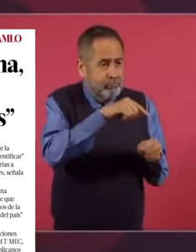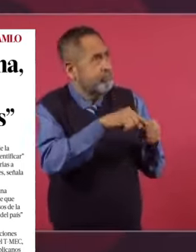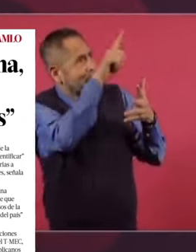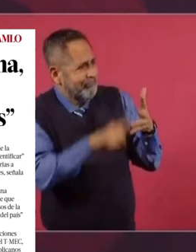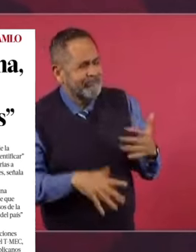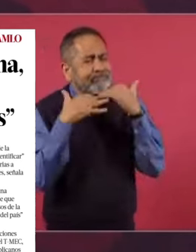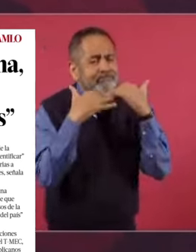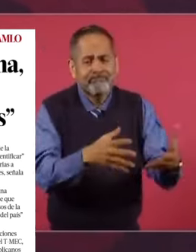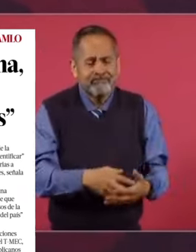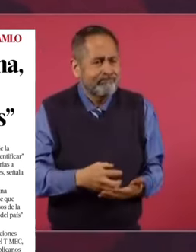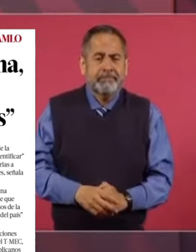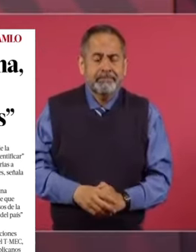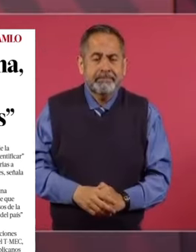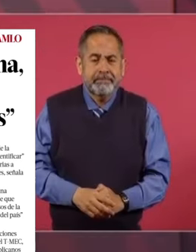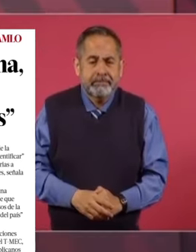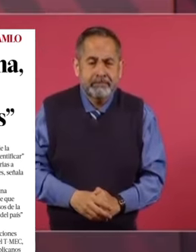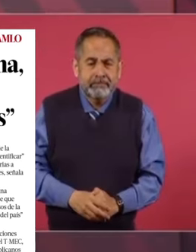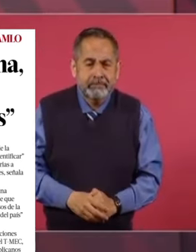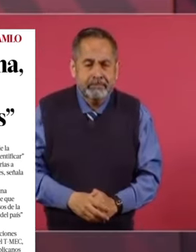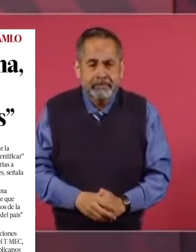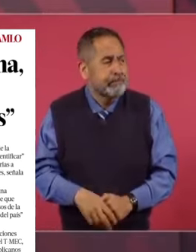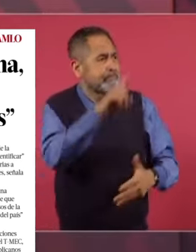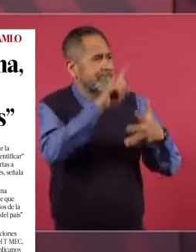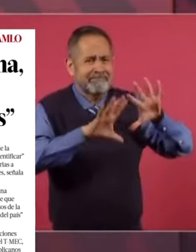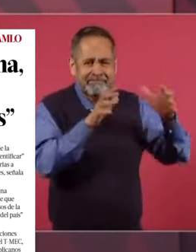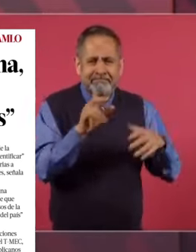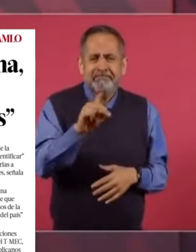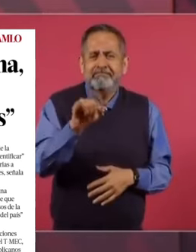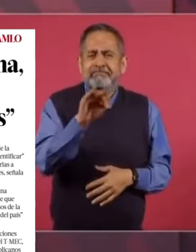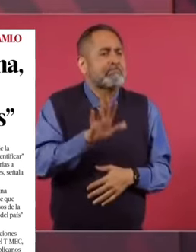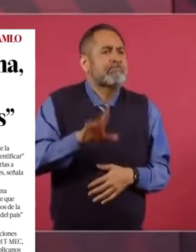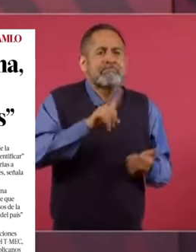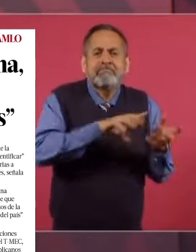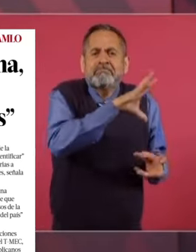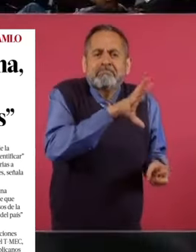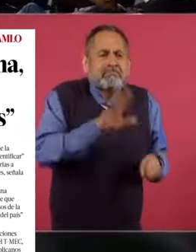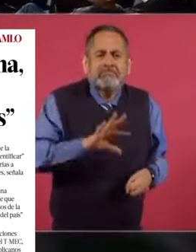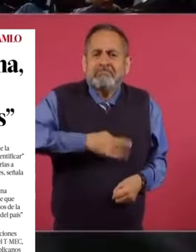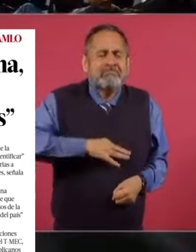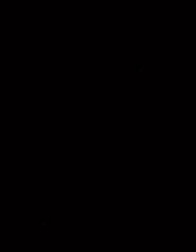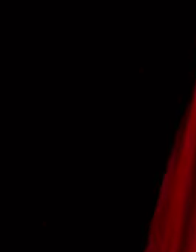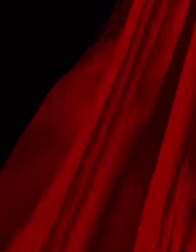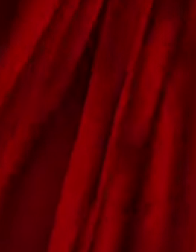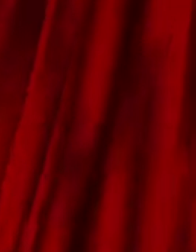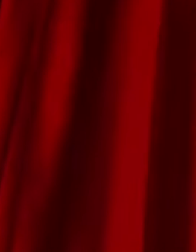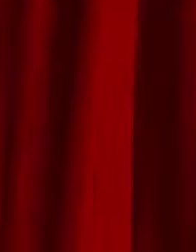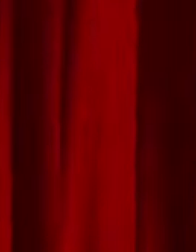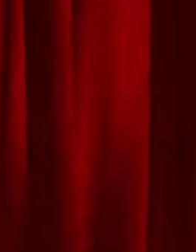completamente echado a perder, invadido de corrupción.